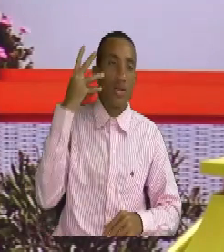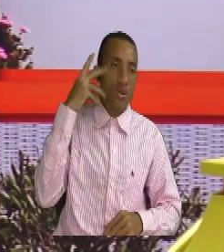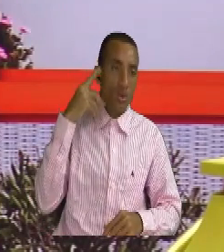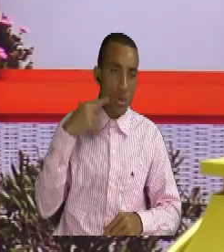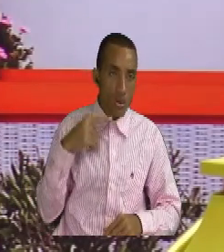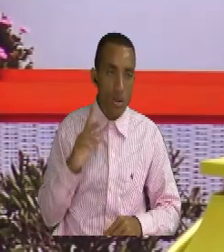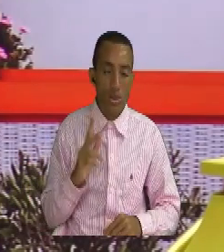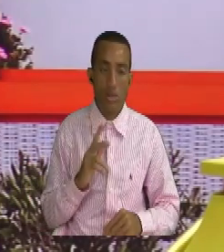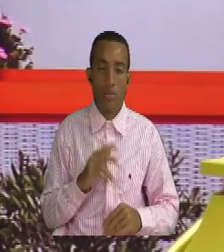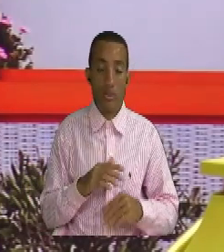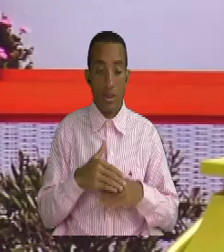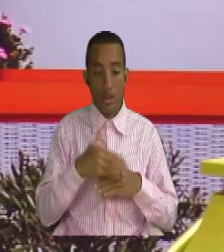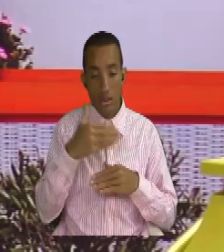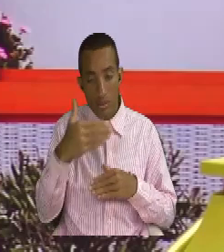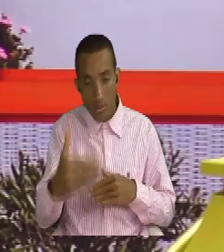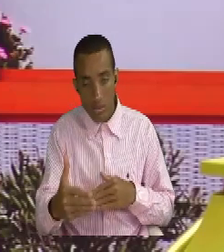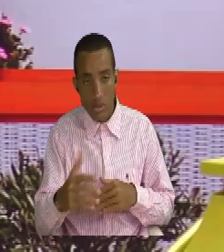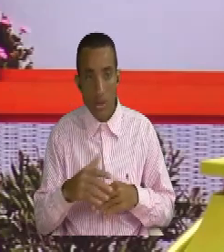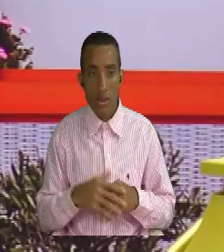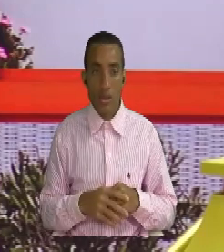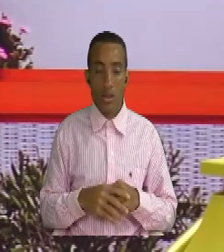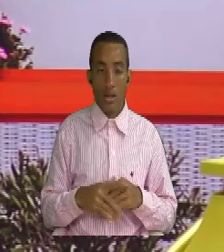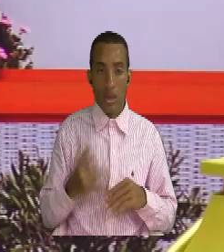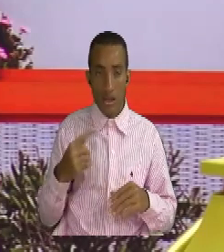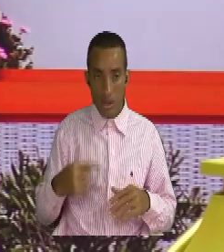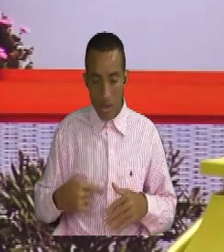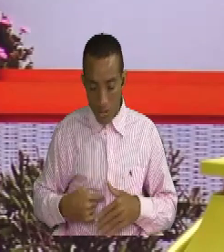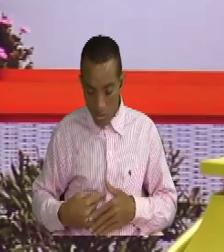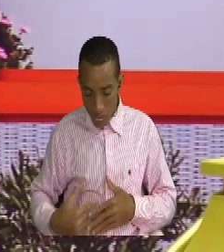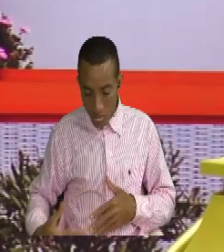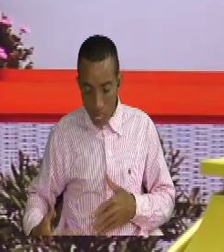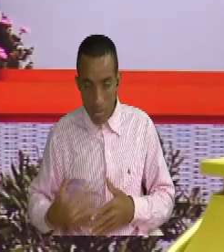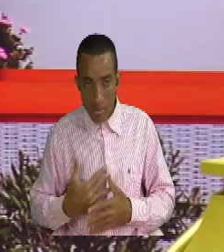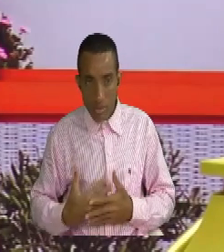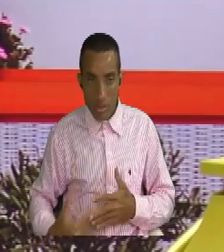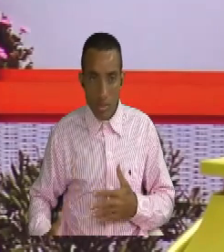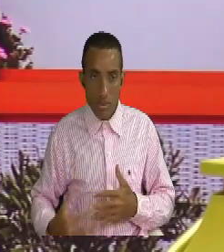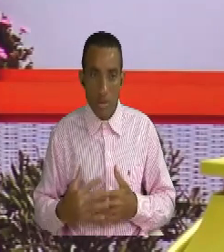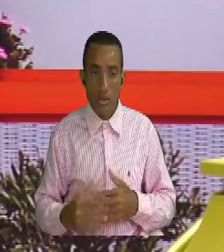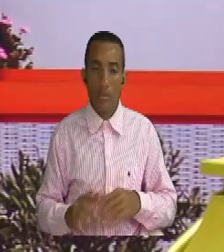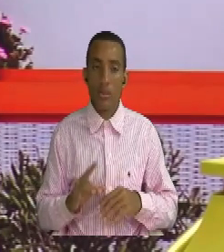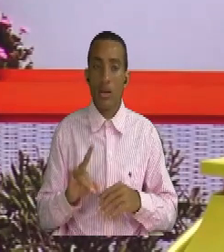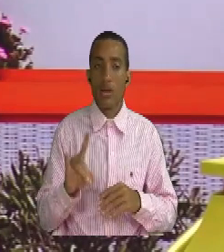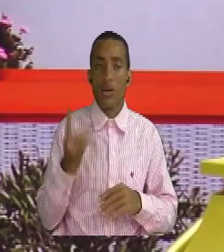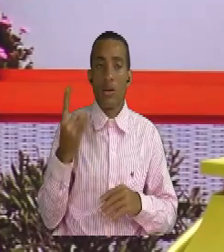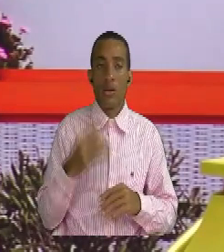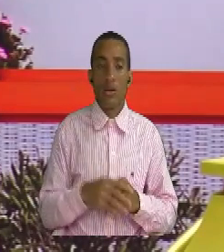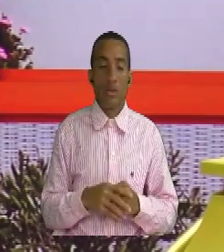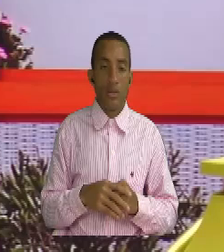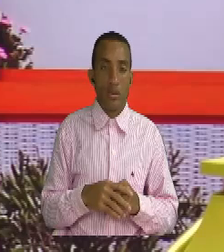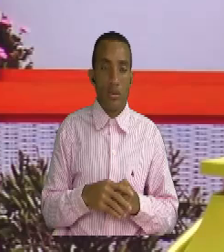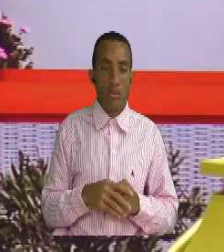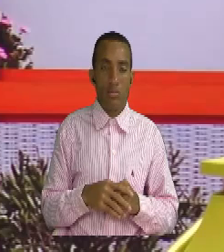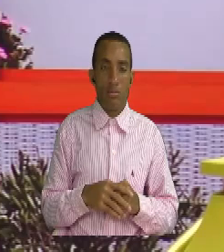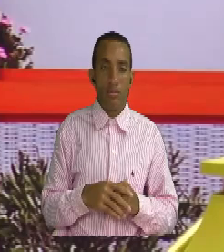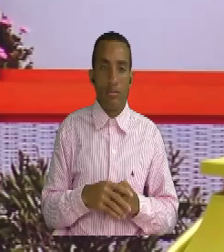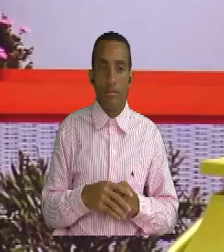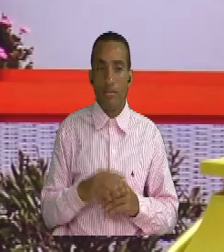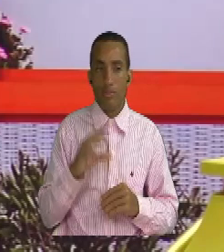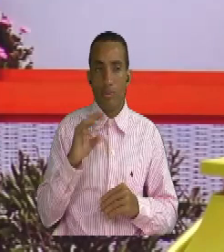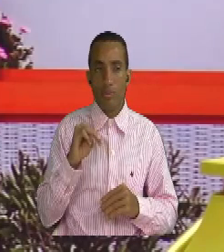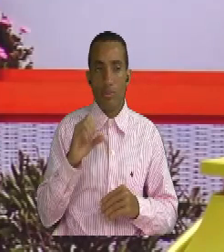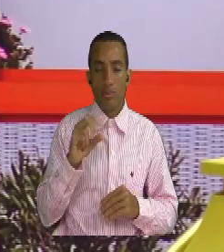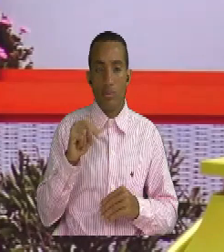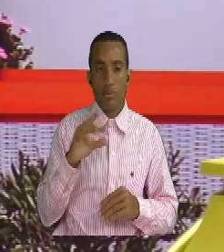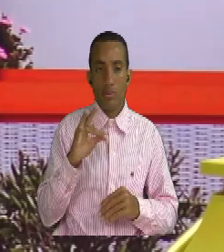el posoperatorio, que se haga un buen drenaje linfático, que se maneja aparatologías como ultrasonido, como manta